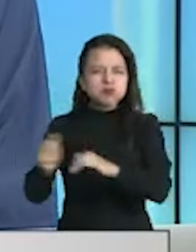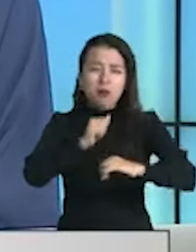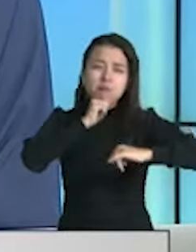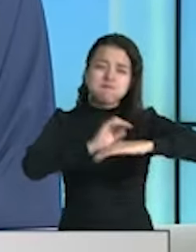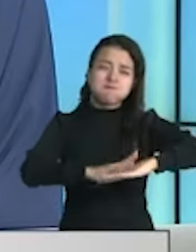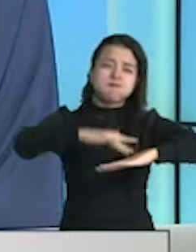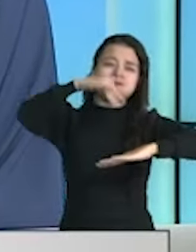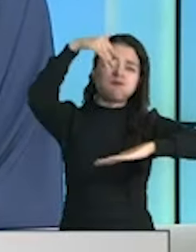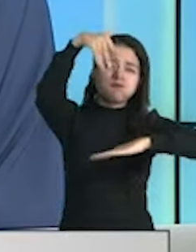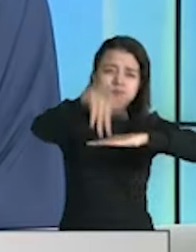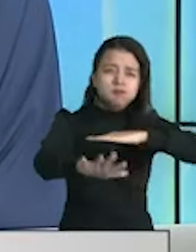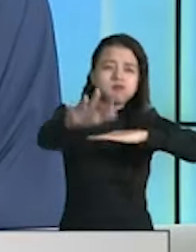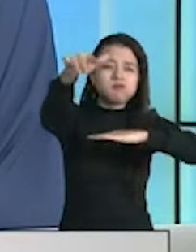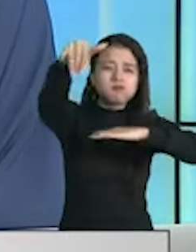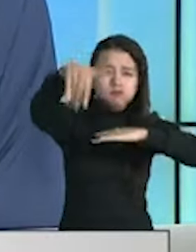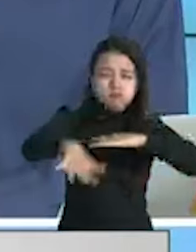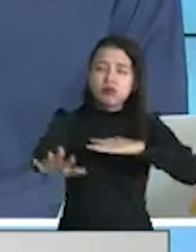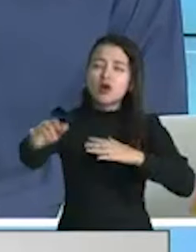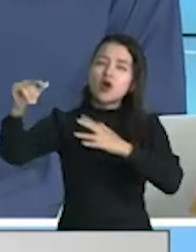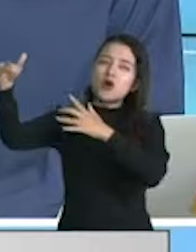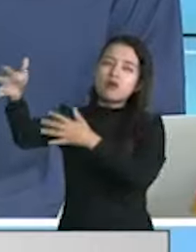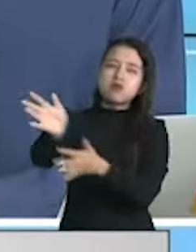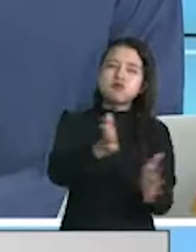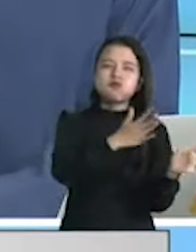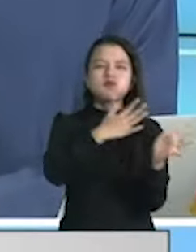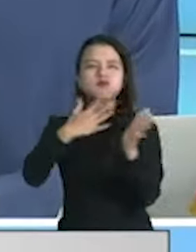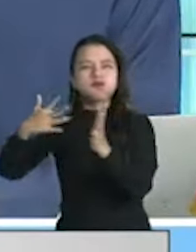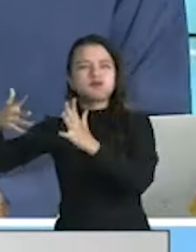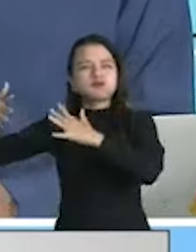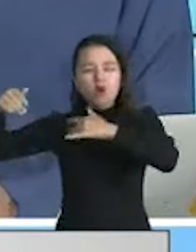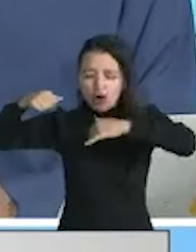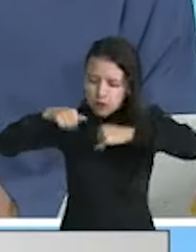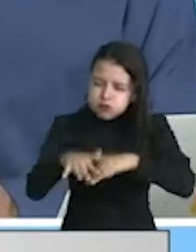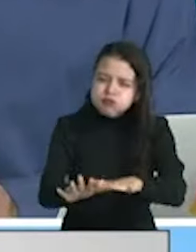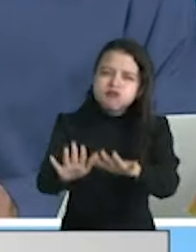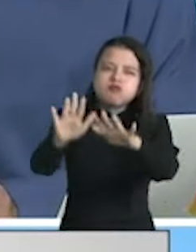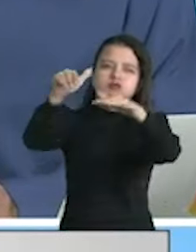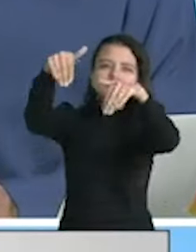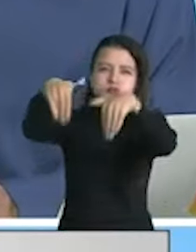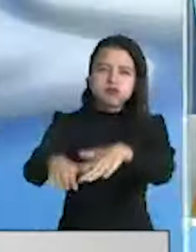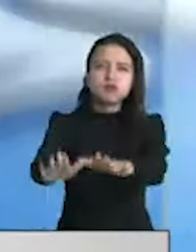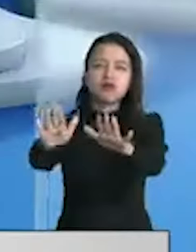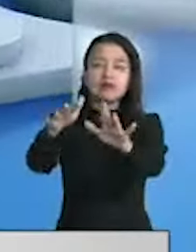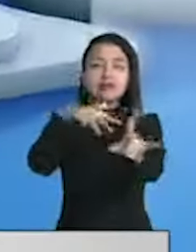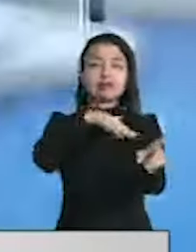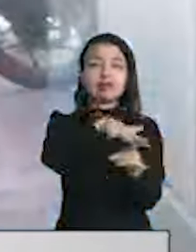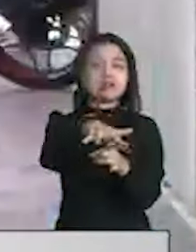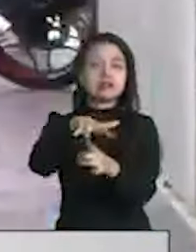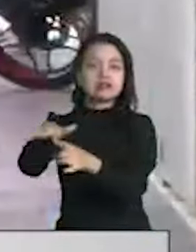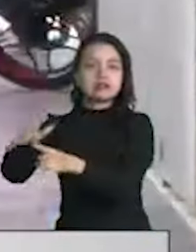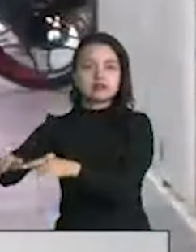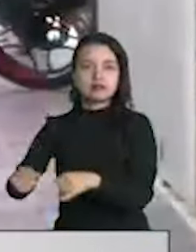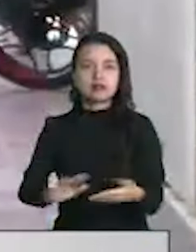a casi 12 poblaciones. Ramiro Cañas, ¿cuál es el llamado de las autoridades? Buenas tardes.